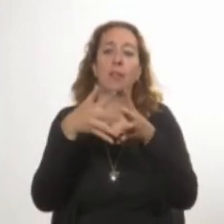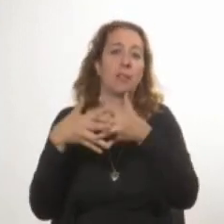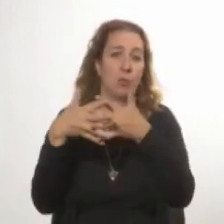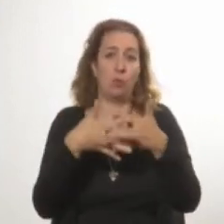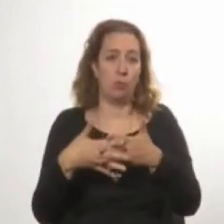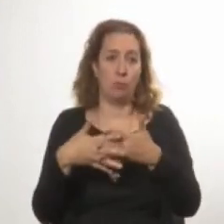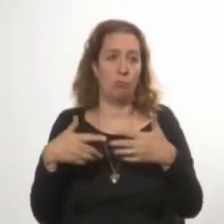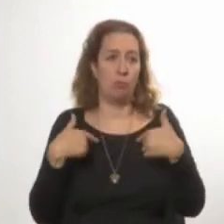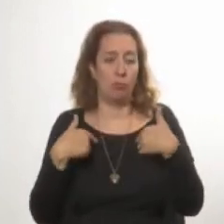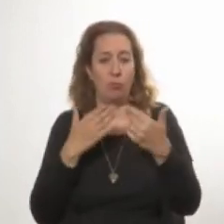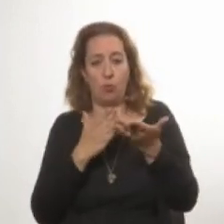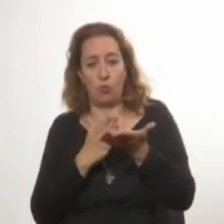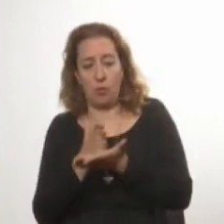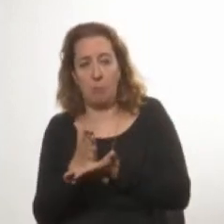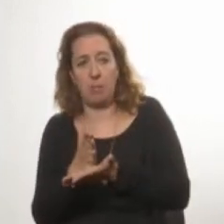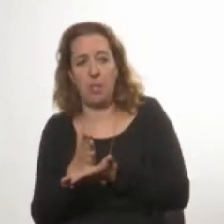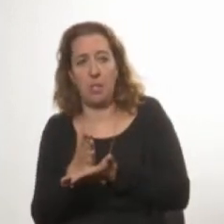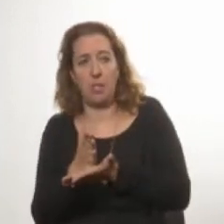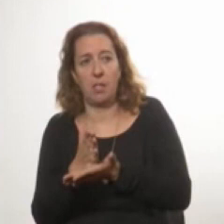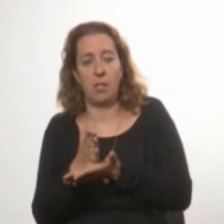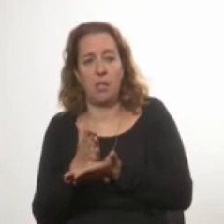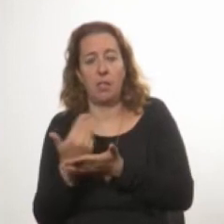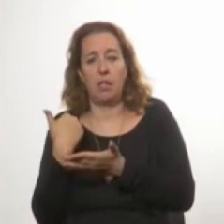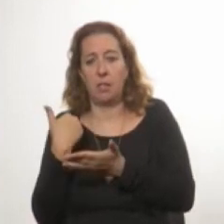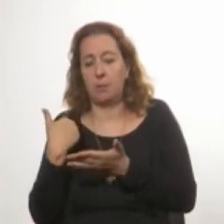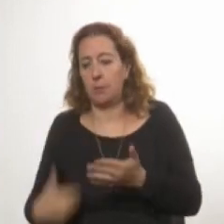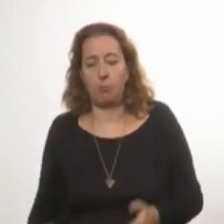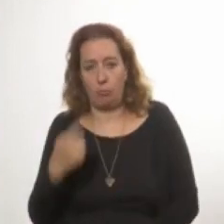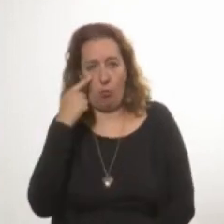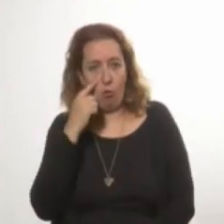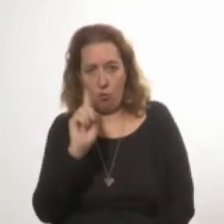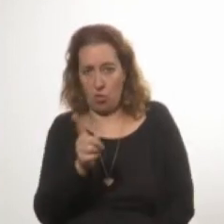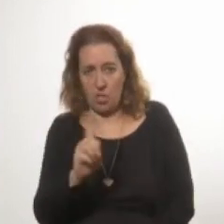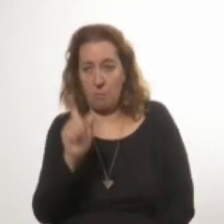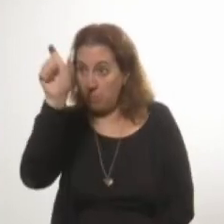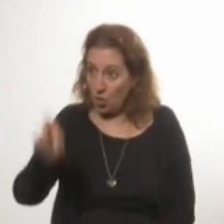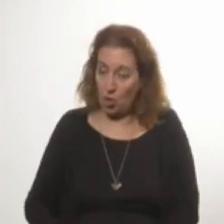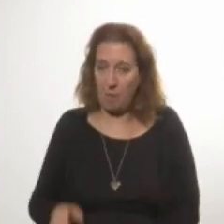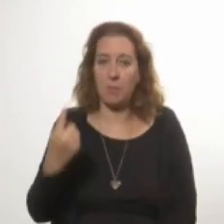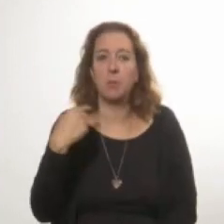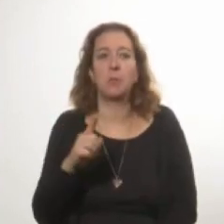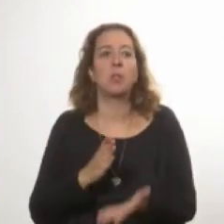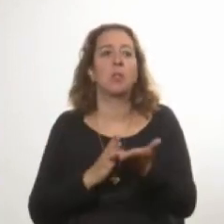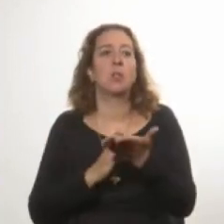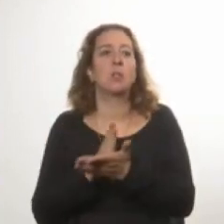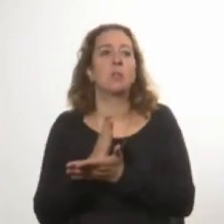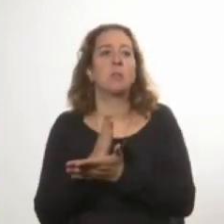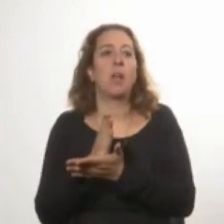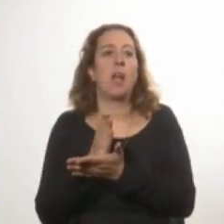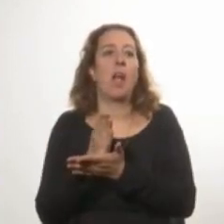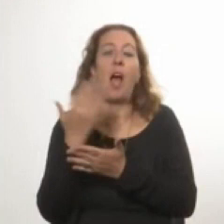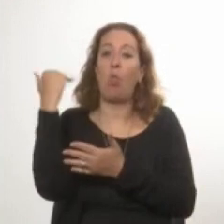siempre cultivé, lamentablemente no lo conocí personalmente, pero siempre a través de mis mayores